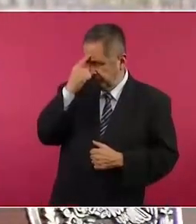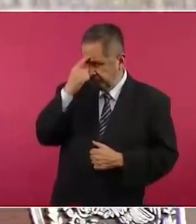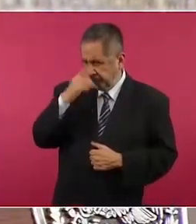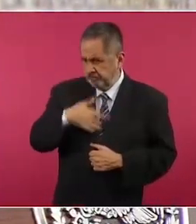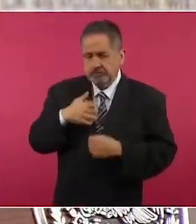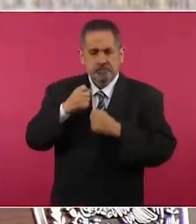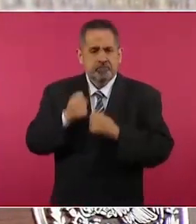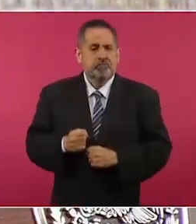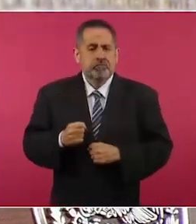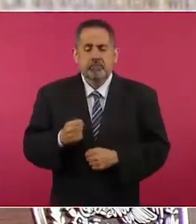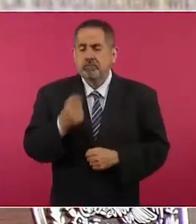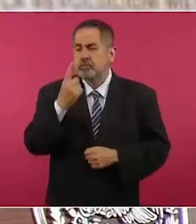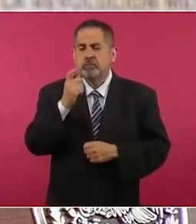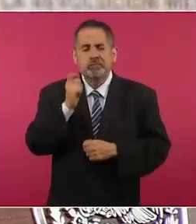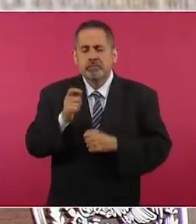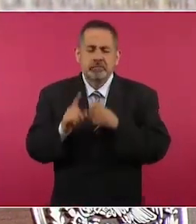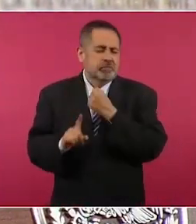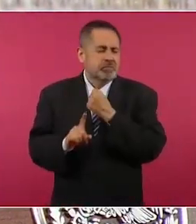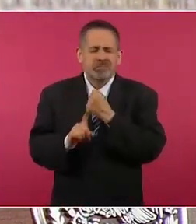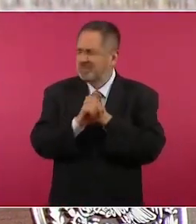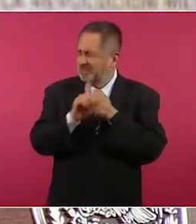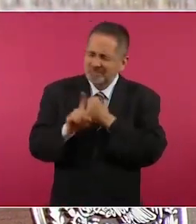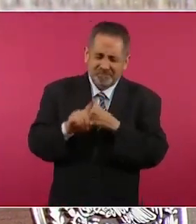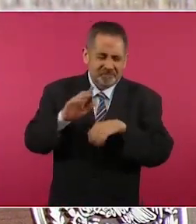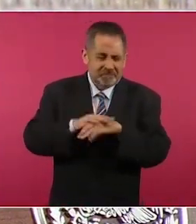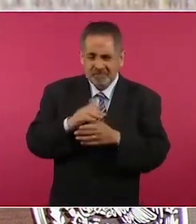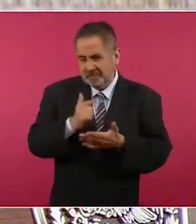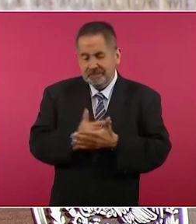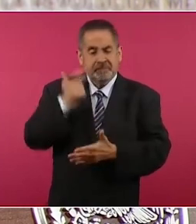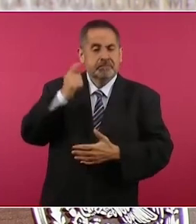de que el principal problema de México